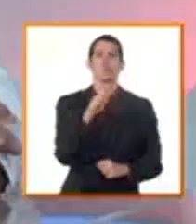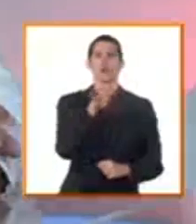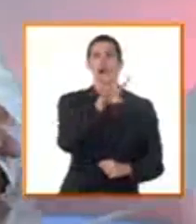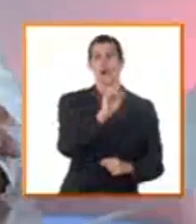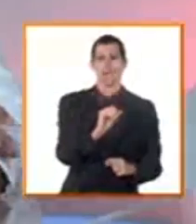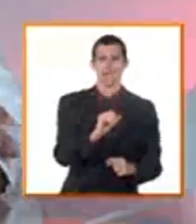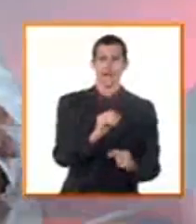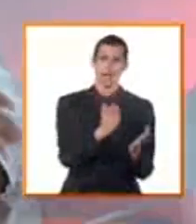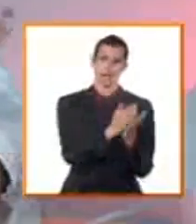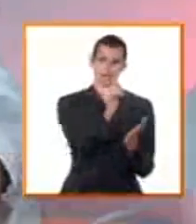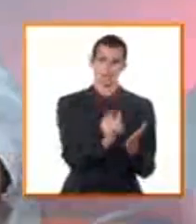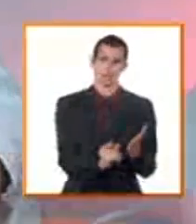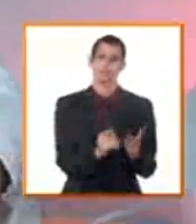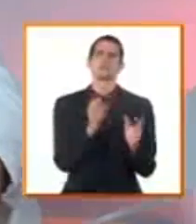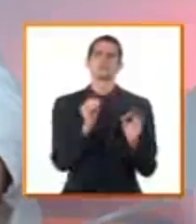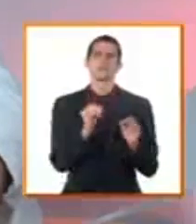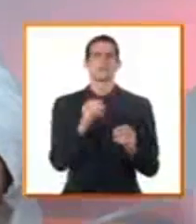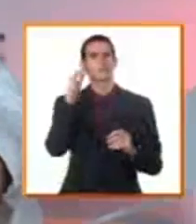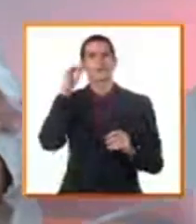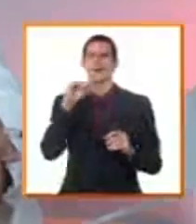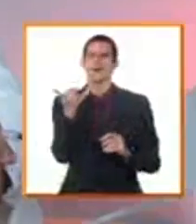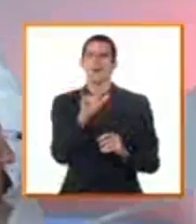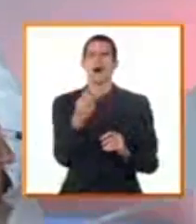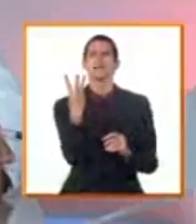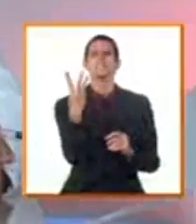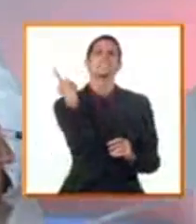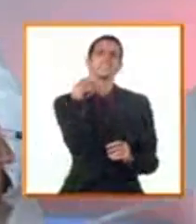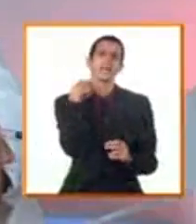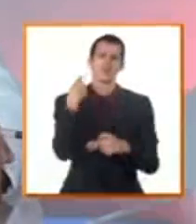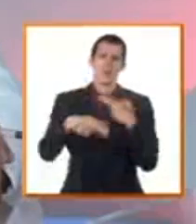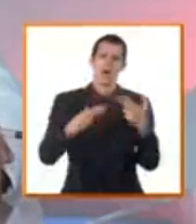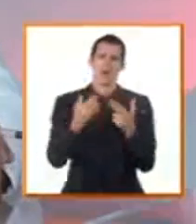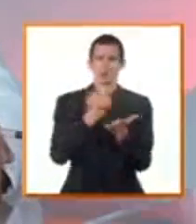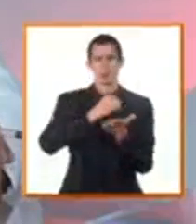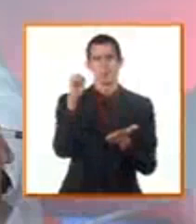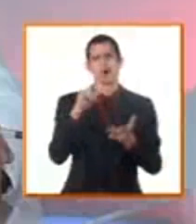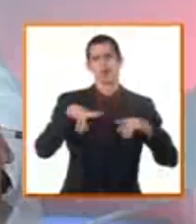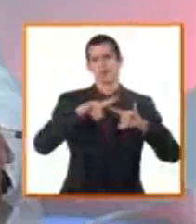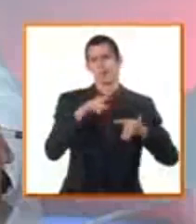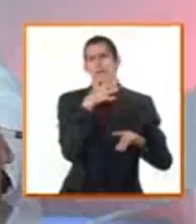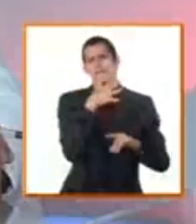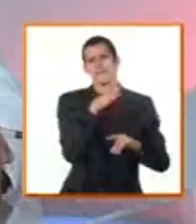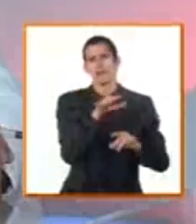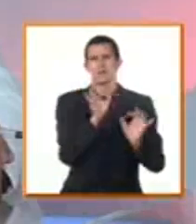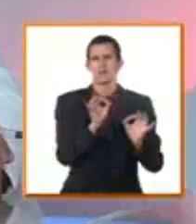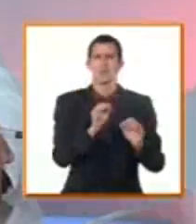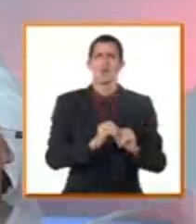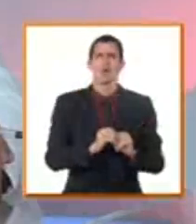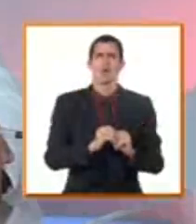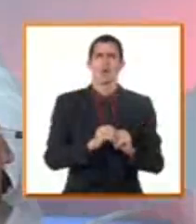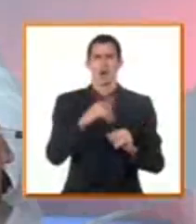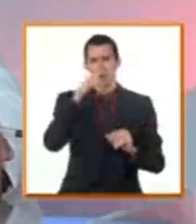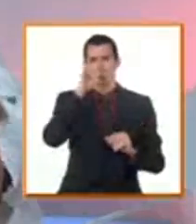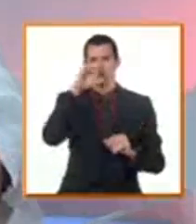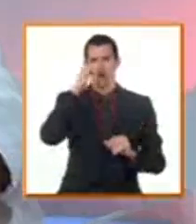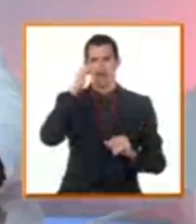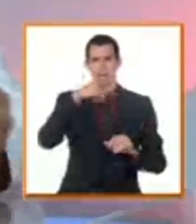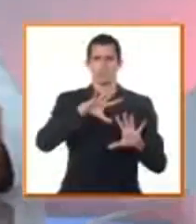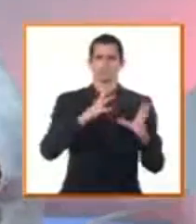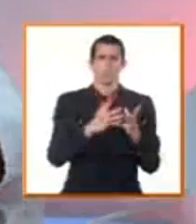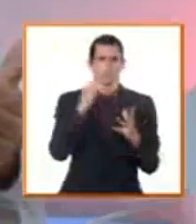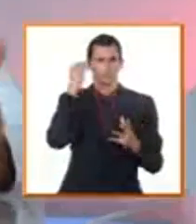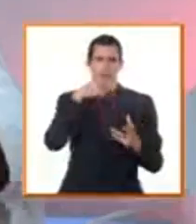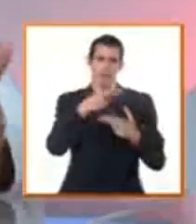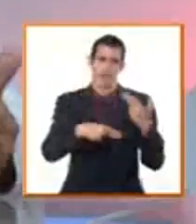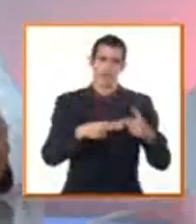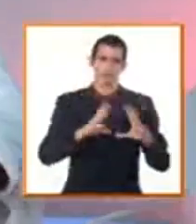año se gradúa ahora en enero, o sea que se incorporaría nuevamente un grupo de jóvenes importante a partir de febrero del año 2024, lo cual mantiene